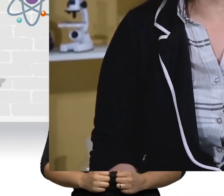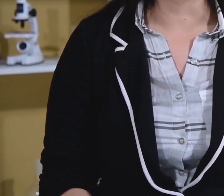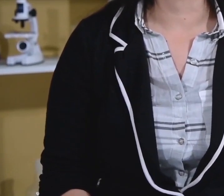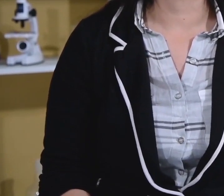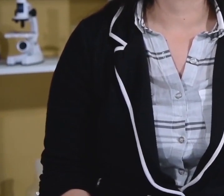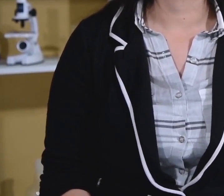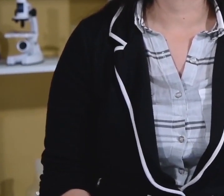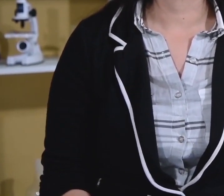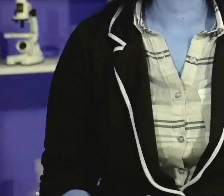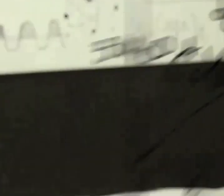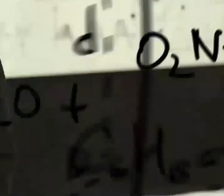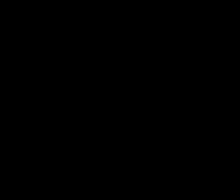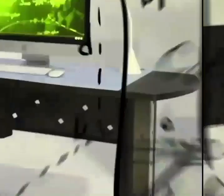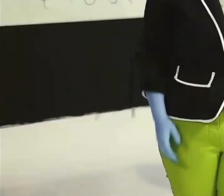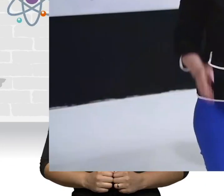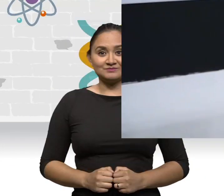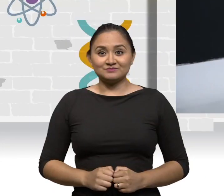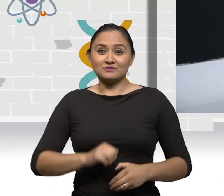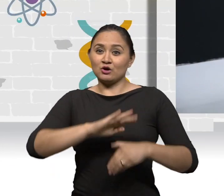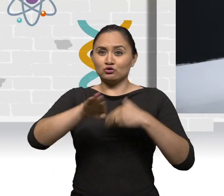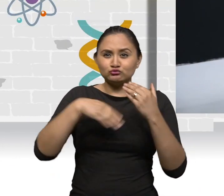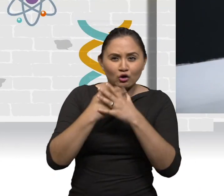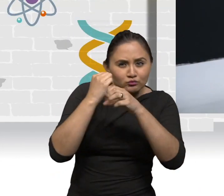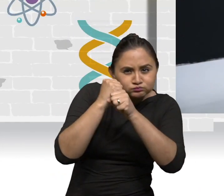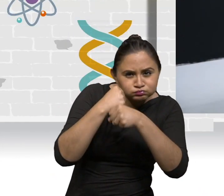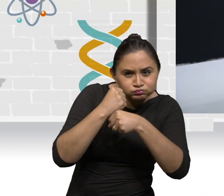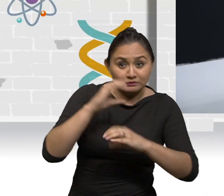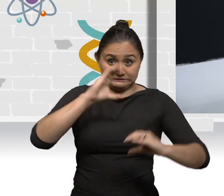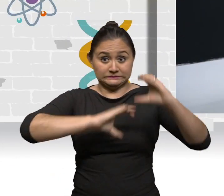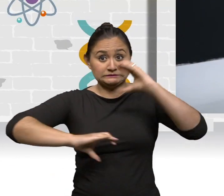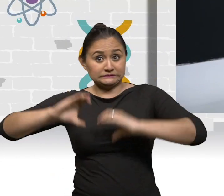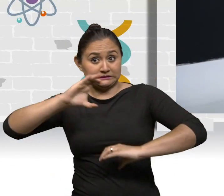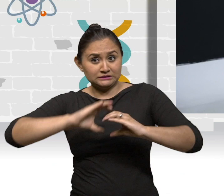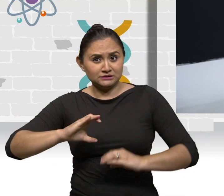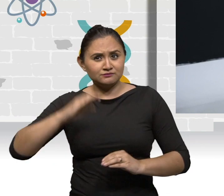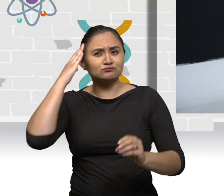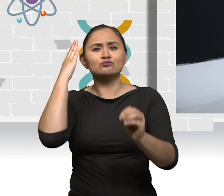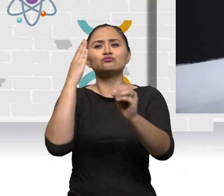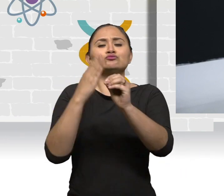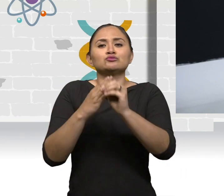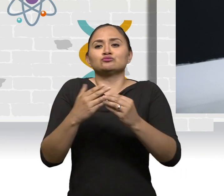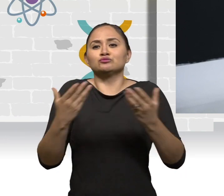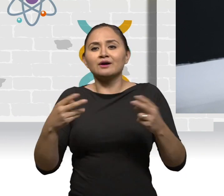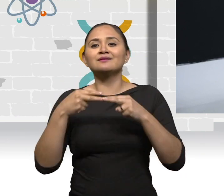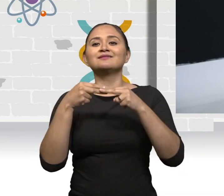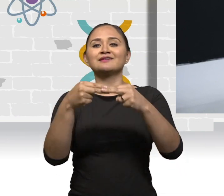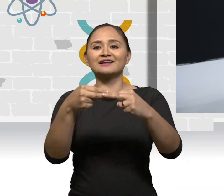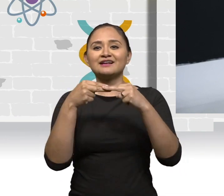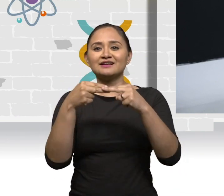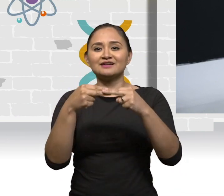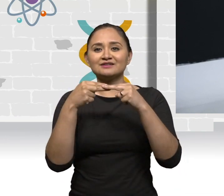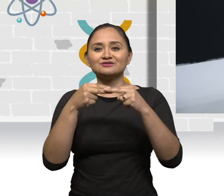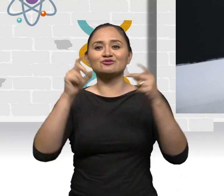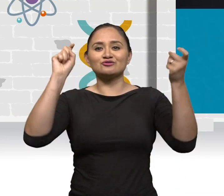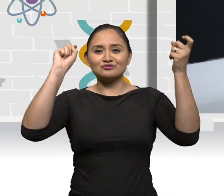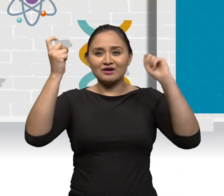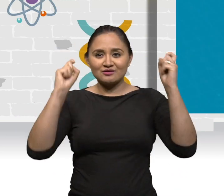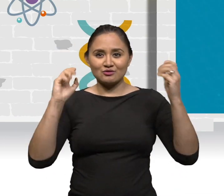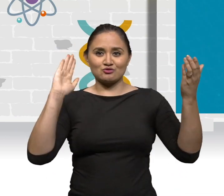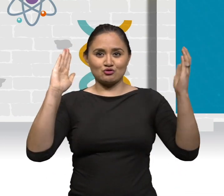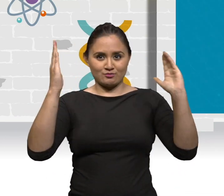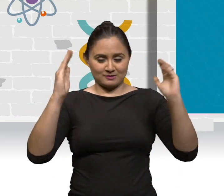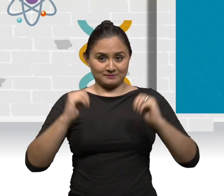en esta materia. En todo experimento científico se pretende descubrir la relación entre dos